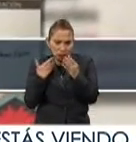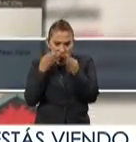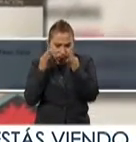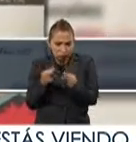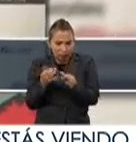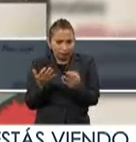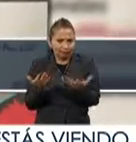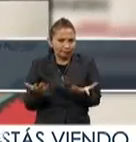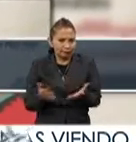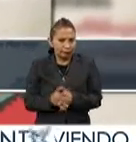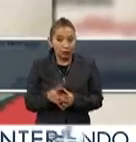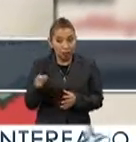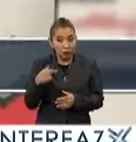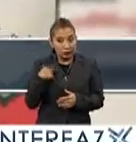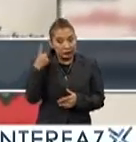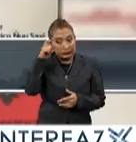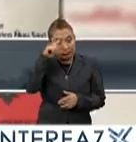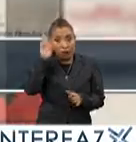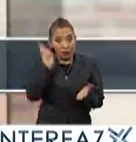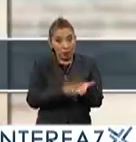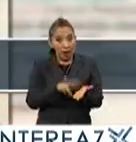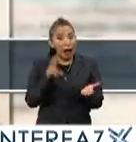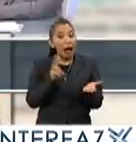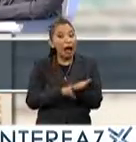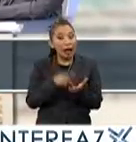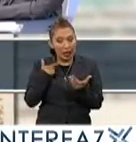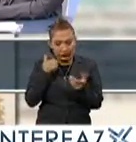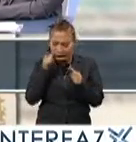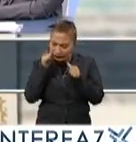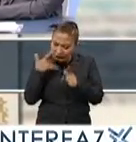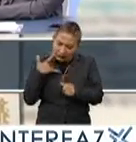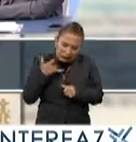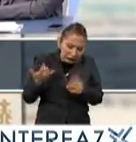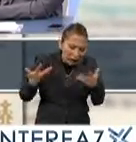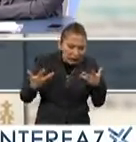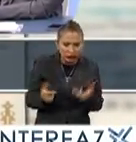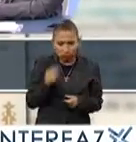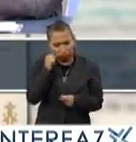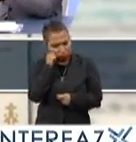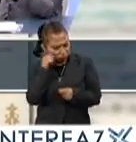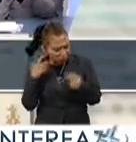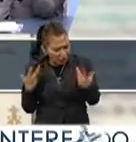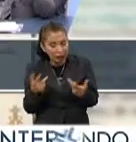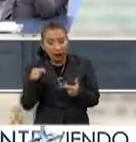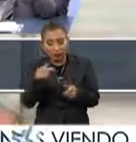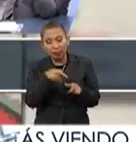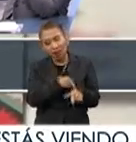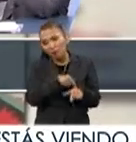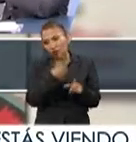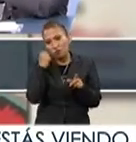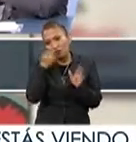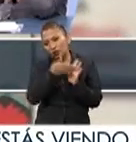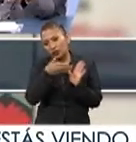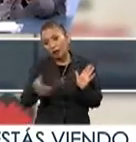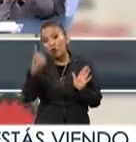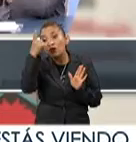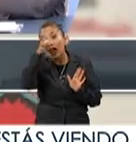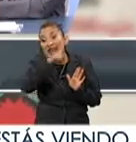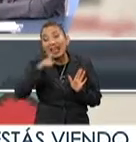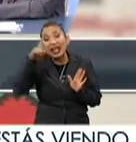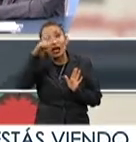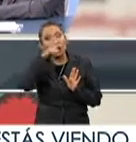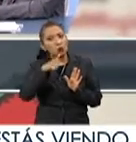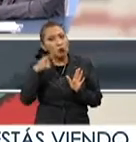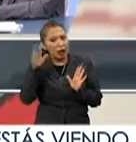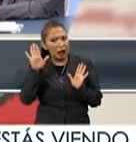digno y pero es un reto que vale mucho la pena asumir, llevar a cabo lleve el tiempo que lleve, porque una lengua es